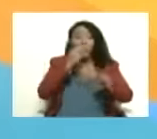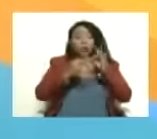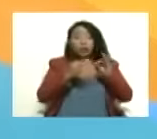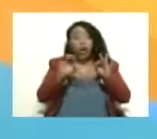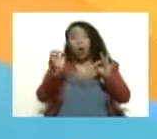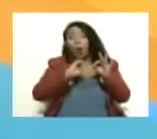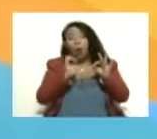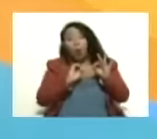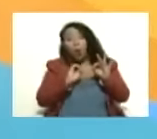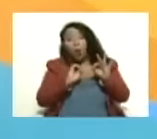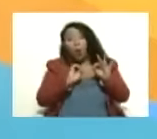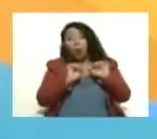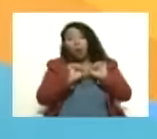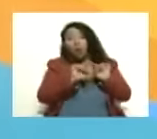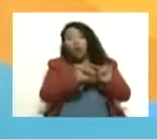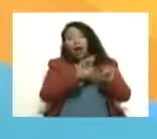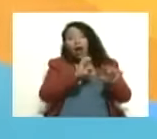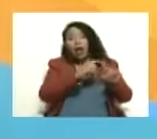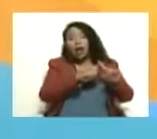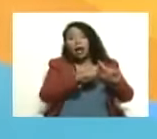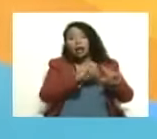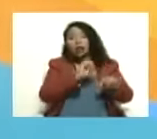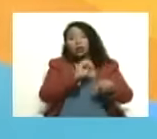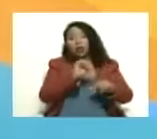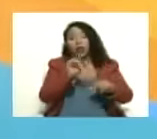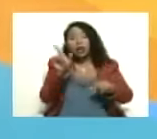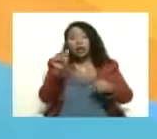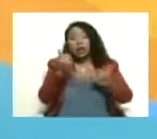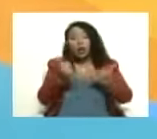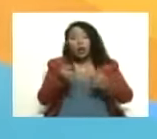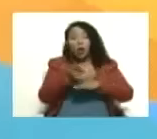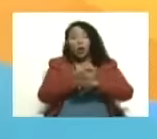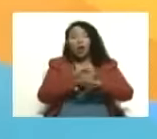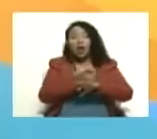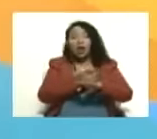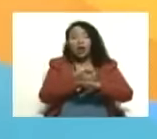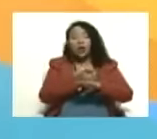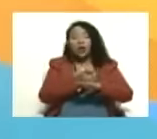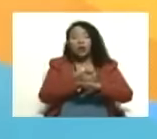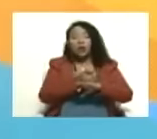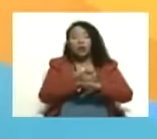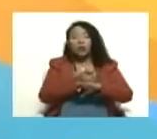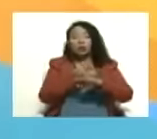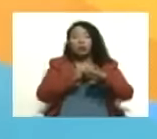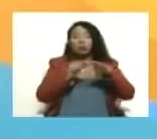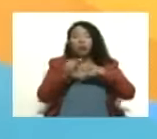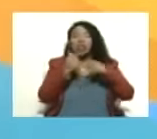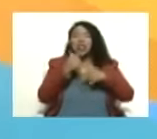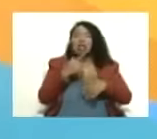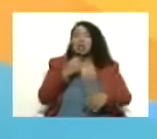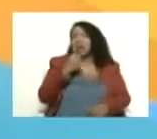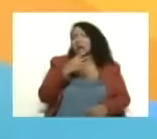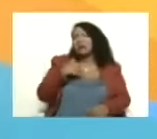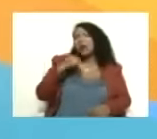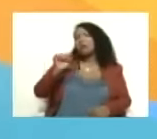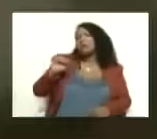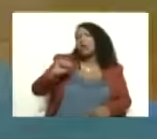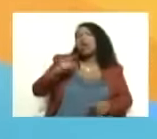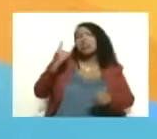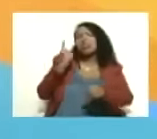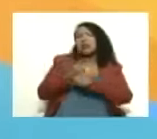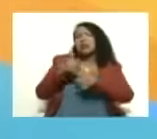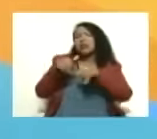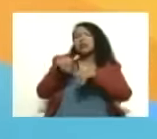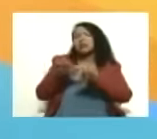la filial de Leon móvil que ahora es gobierno en la República Cooperativa de Guyana deciden bueno Sí yo creo que deben suspenderse las